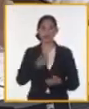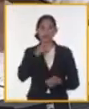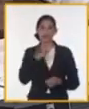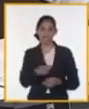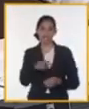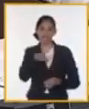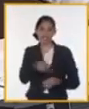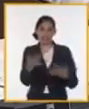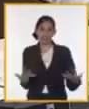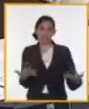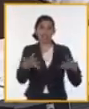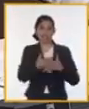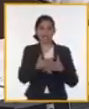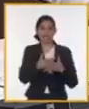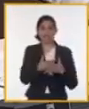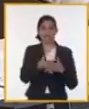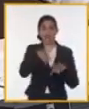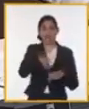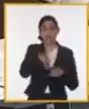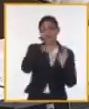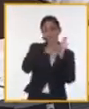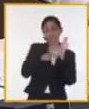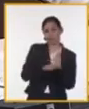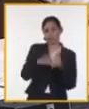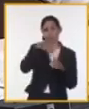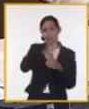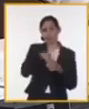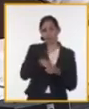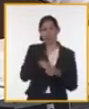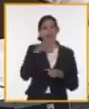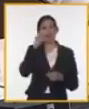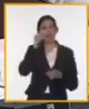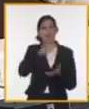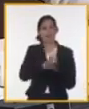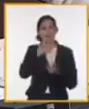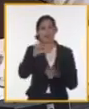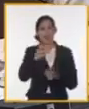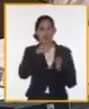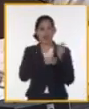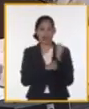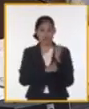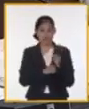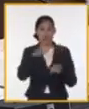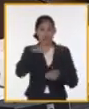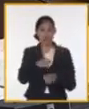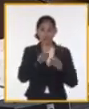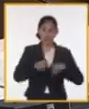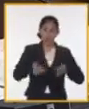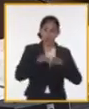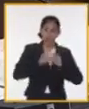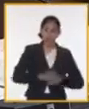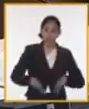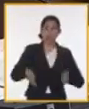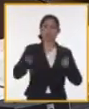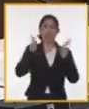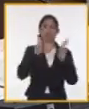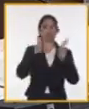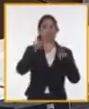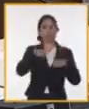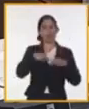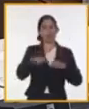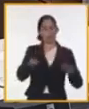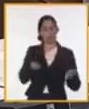parte de la estrategia de fortalecimiento de la Federación, que se vio enriquecida con los acuerdos de nuestro